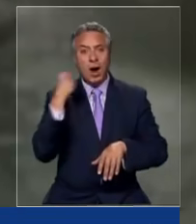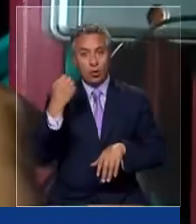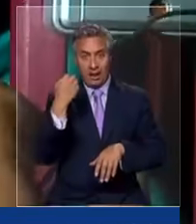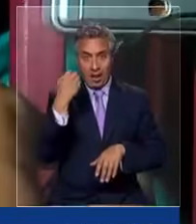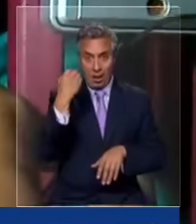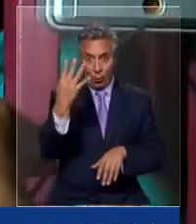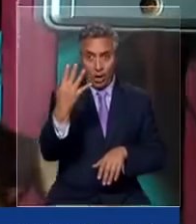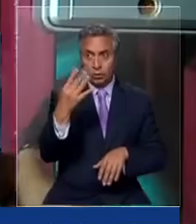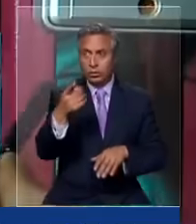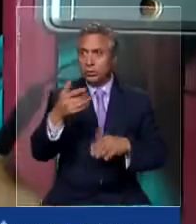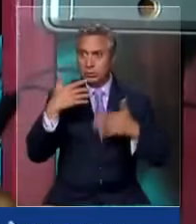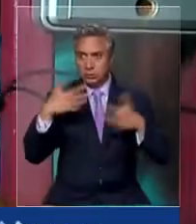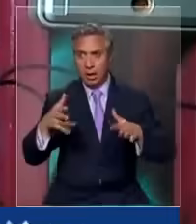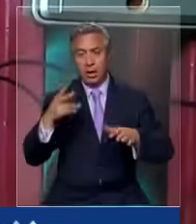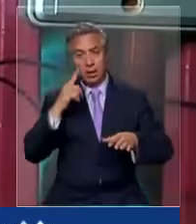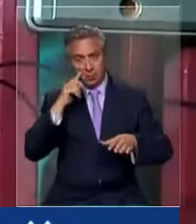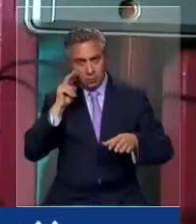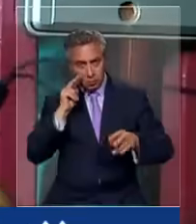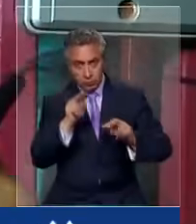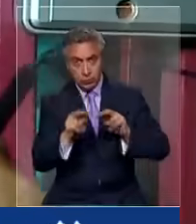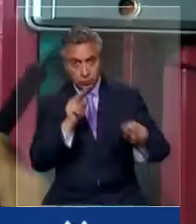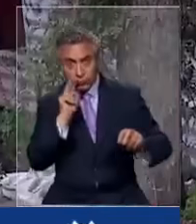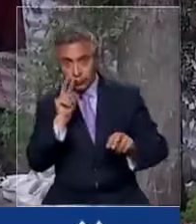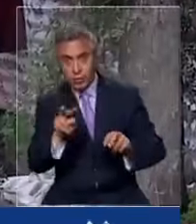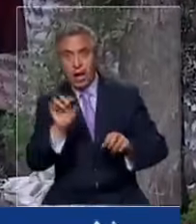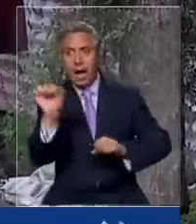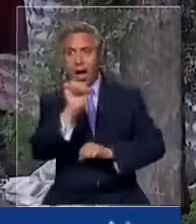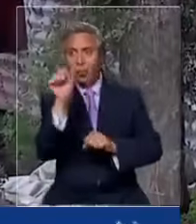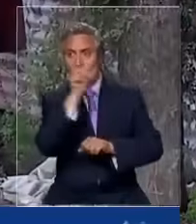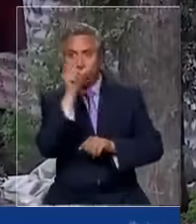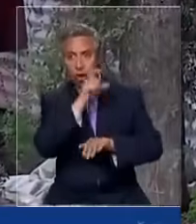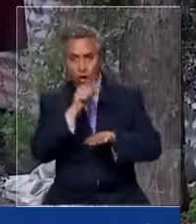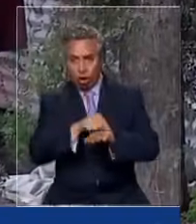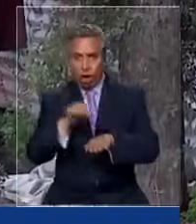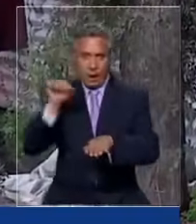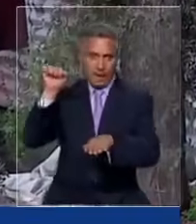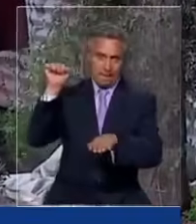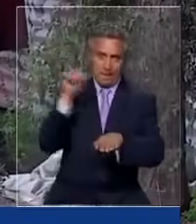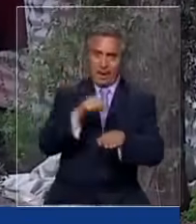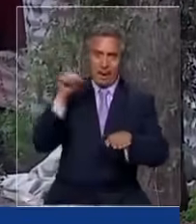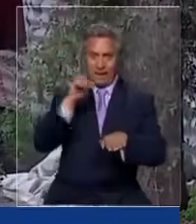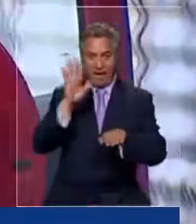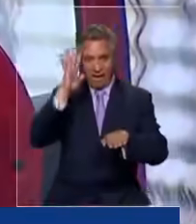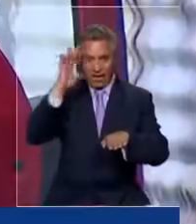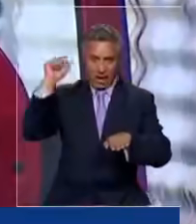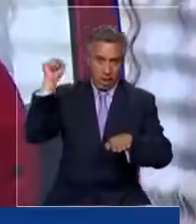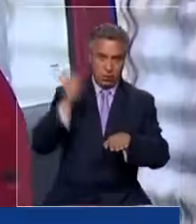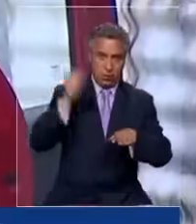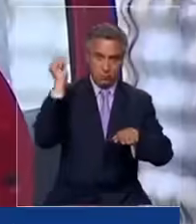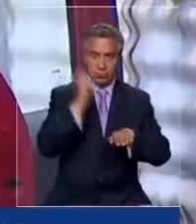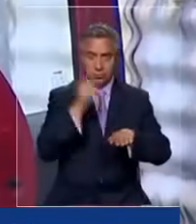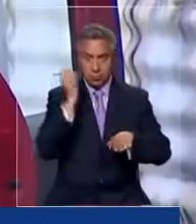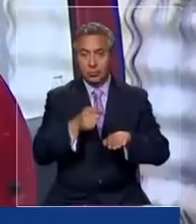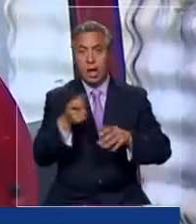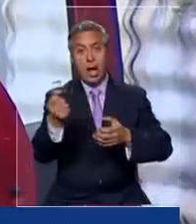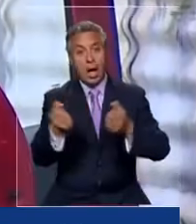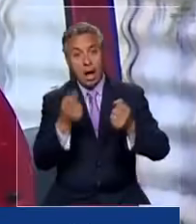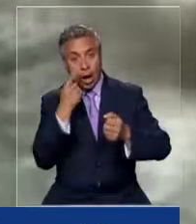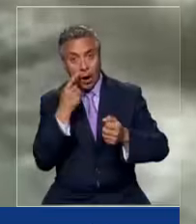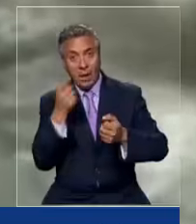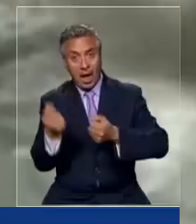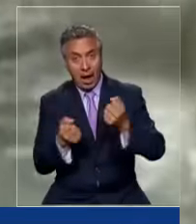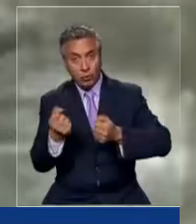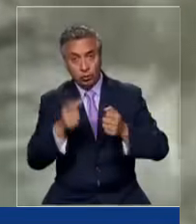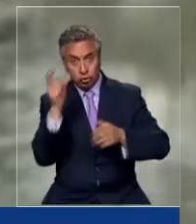impensado. Le empezaron a pegar al tipo del auto rojo, le empezaron a quebrar los vidrios y el tipo del auto rojo